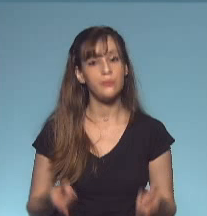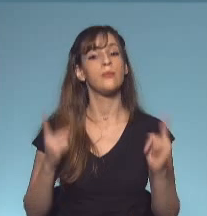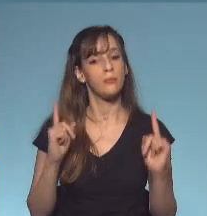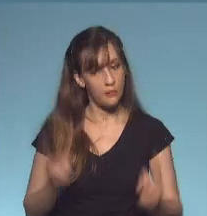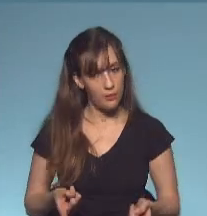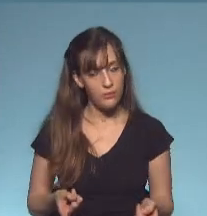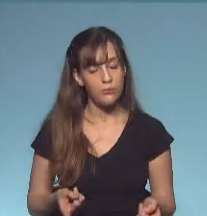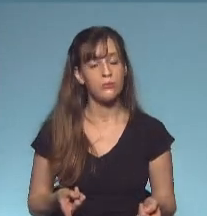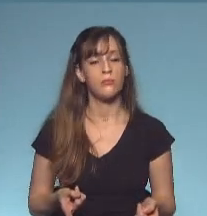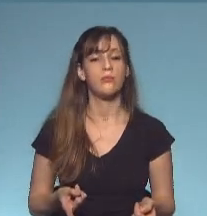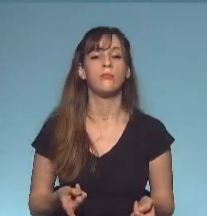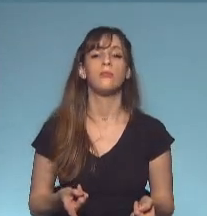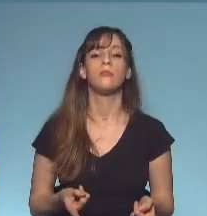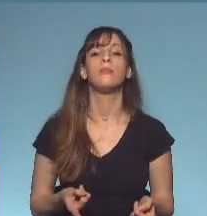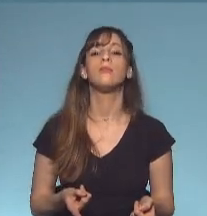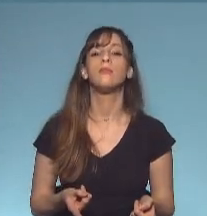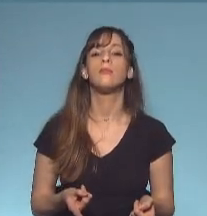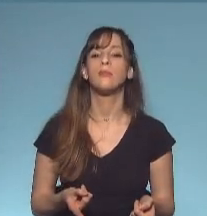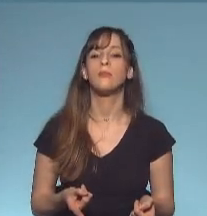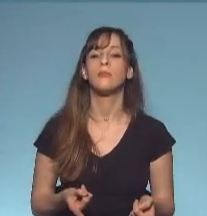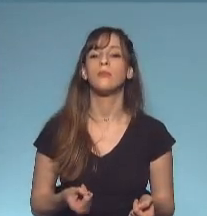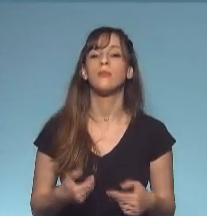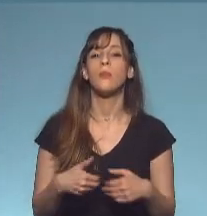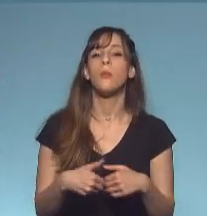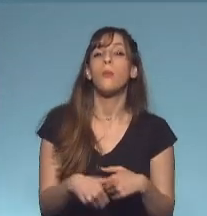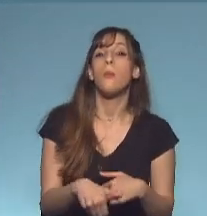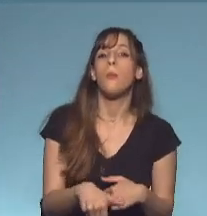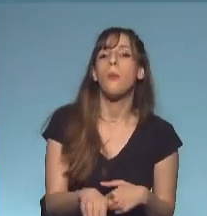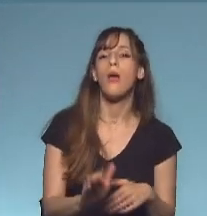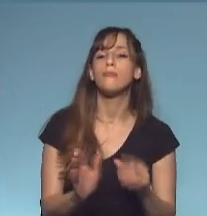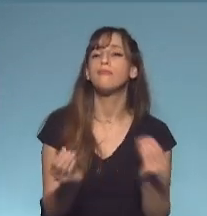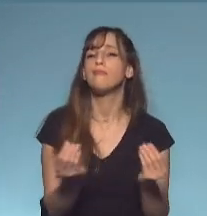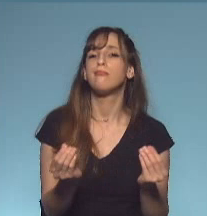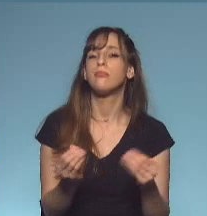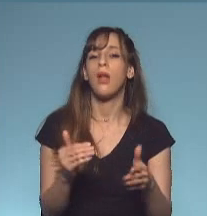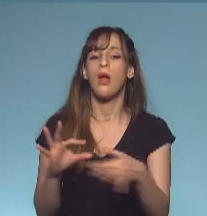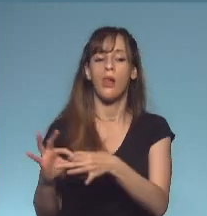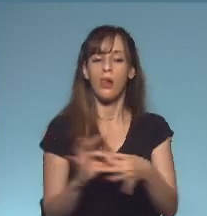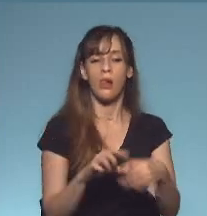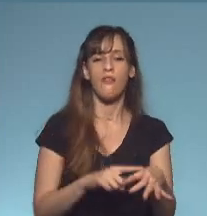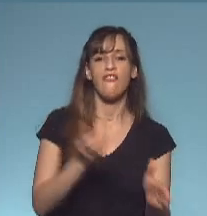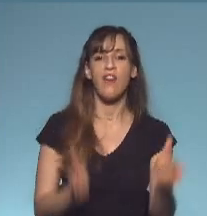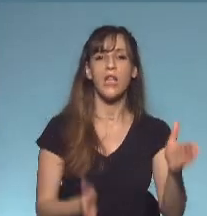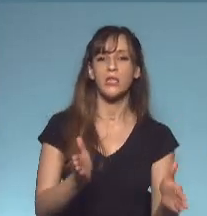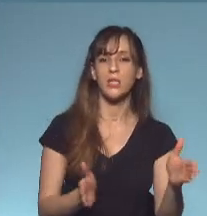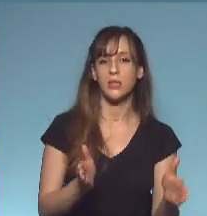vamos a adaptarlas a nuestro sistema de fases, que en la provincia